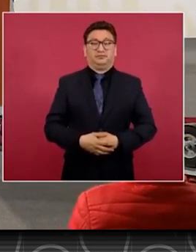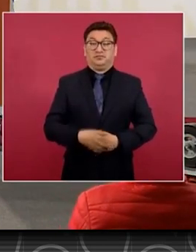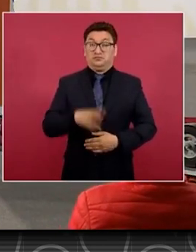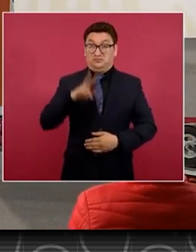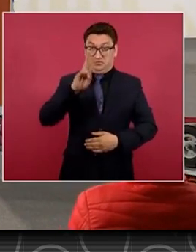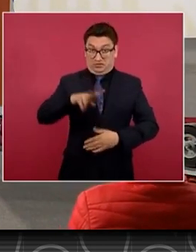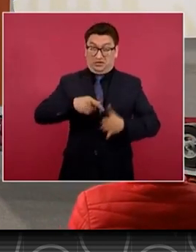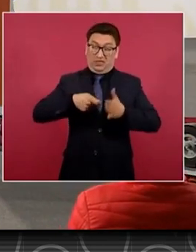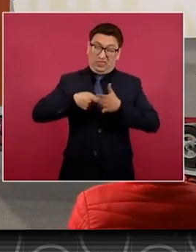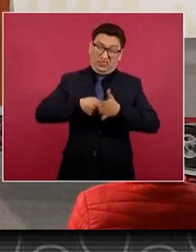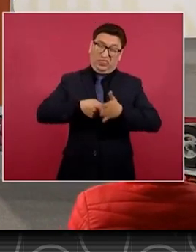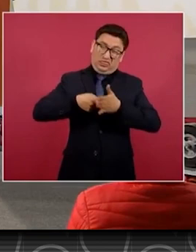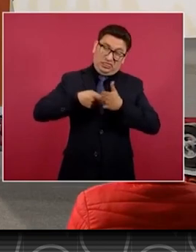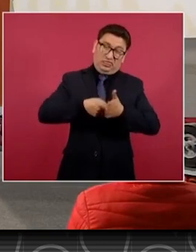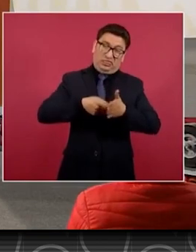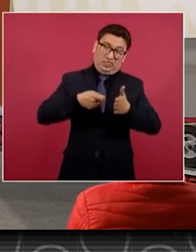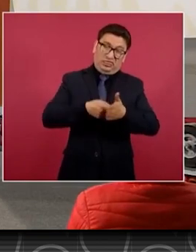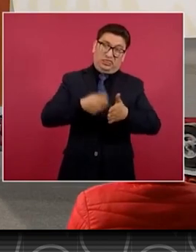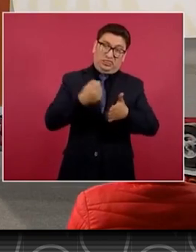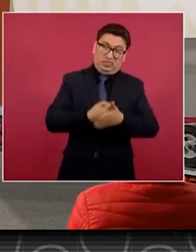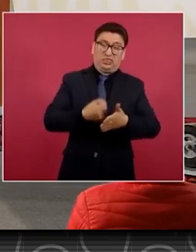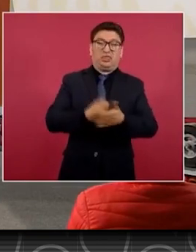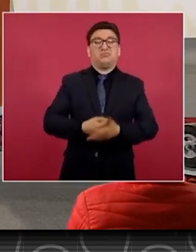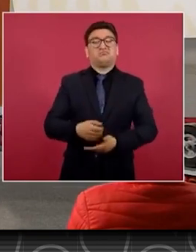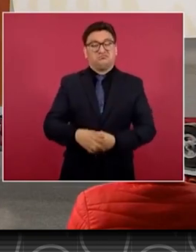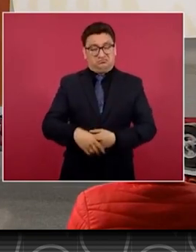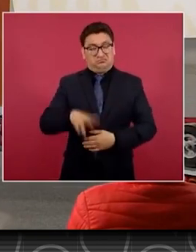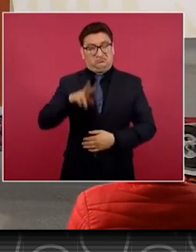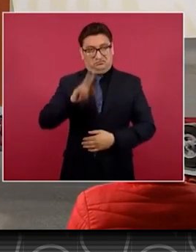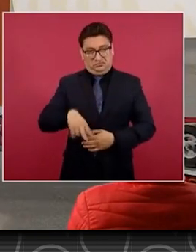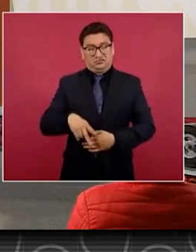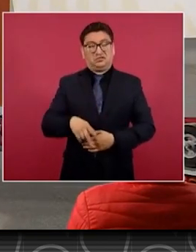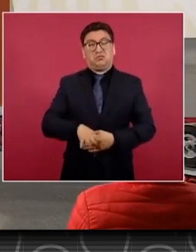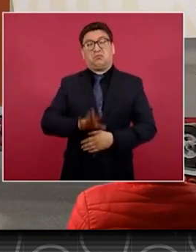fuertes, presiones. Y hasta cañonazos, como decía.